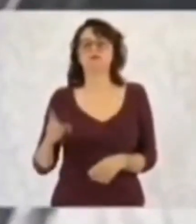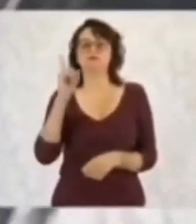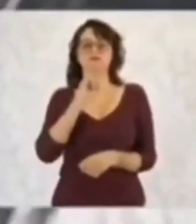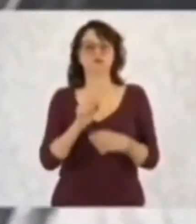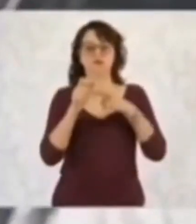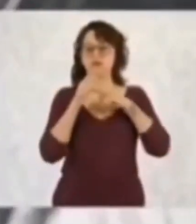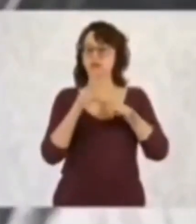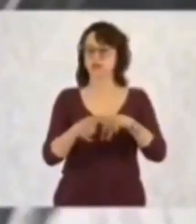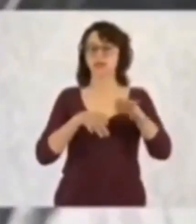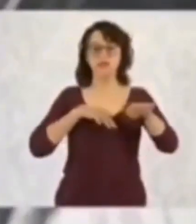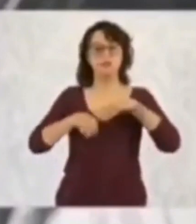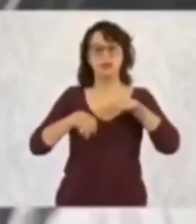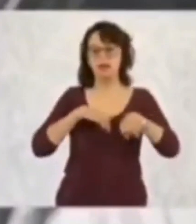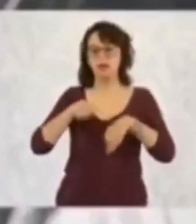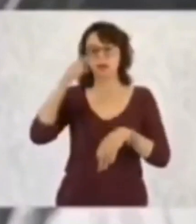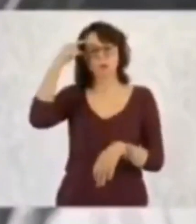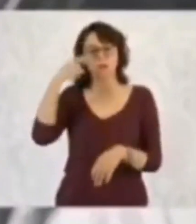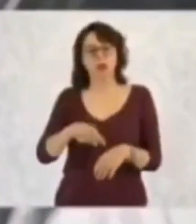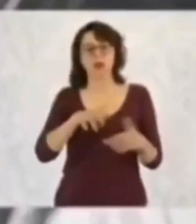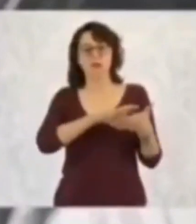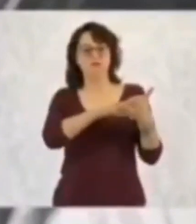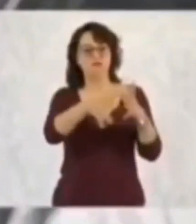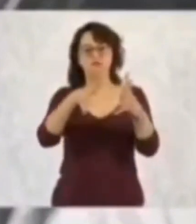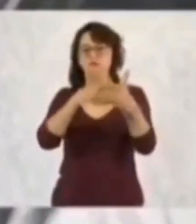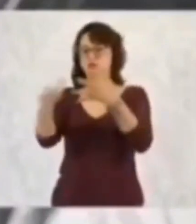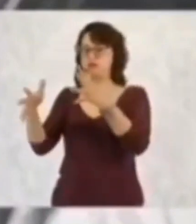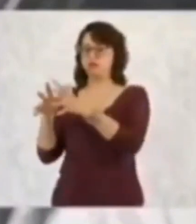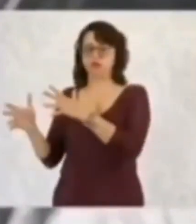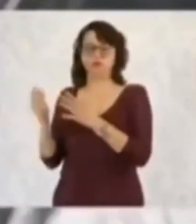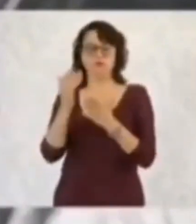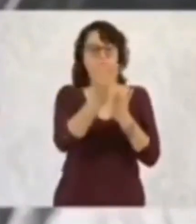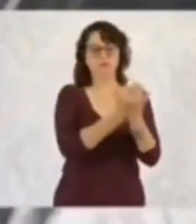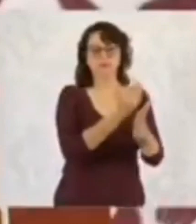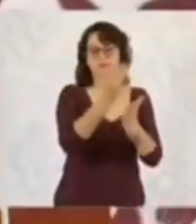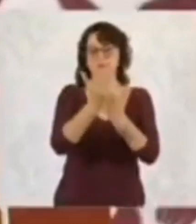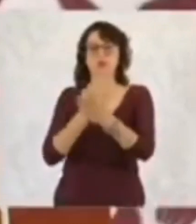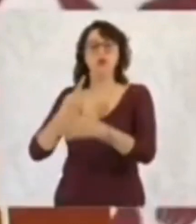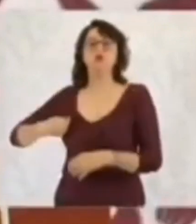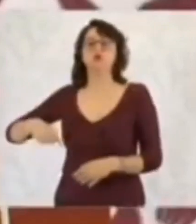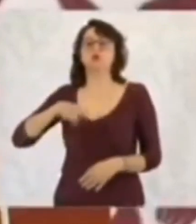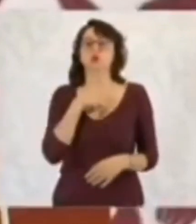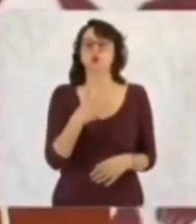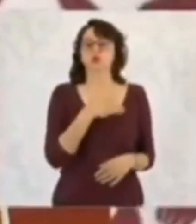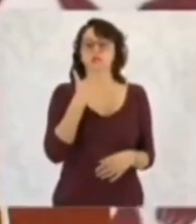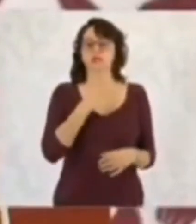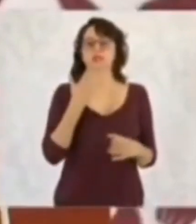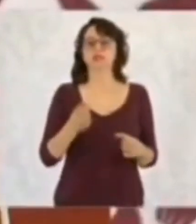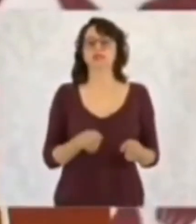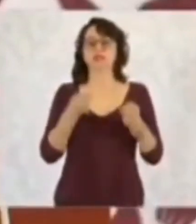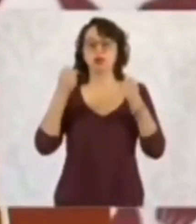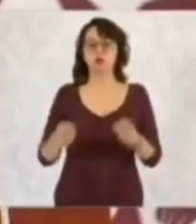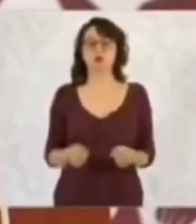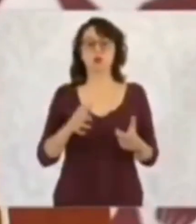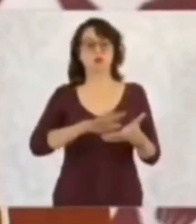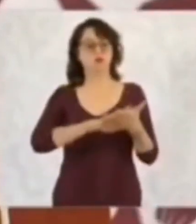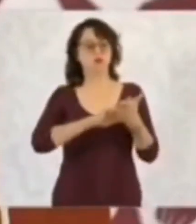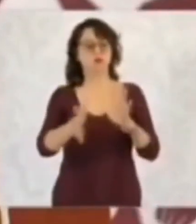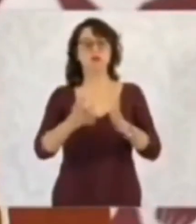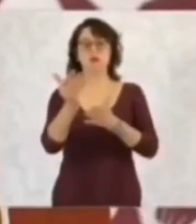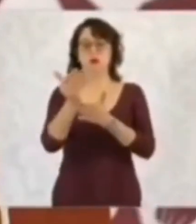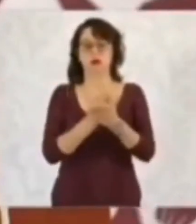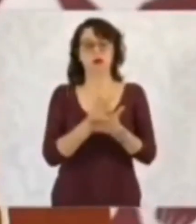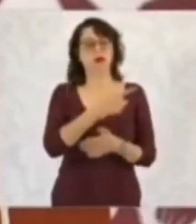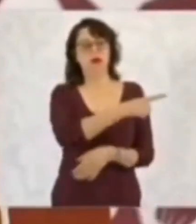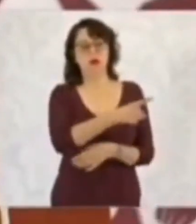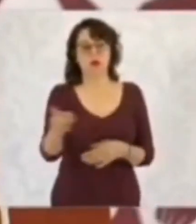sacando de las calles a los generadores de violencia. Como lo hemos dicho en otras ocasiones, estamos convencidos que para disminuir la incidencia delictiva hay que